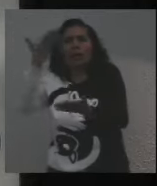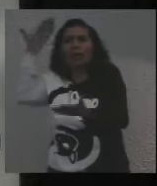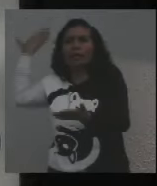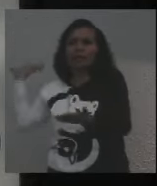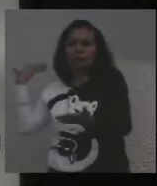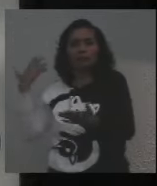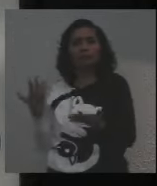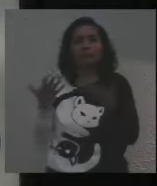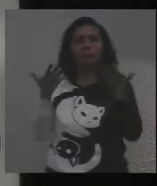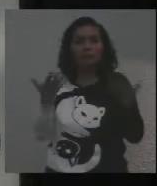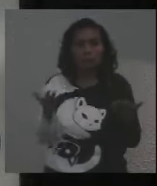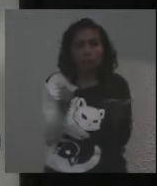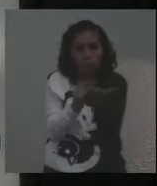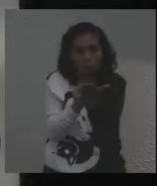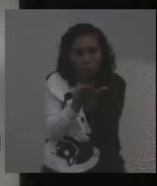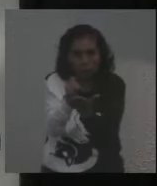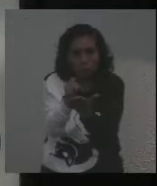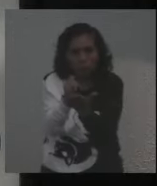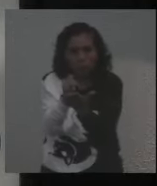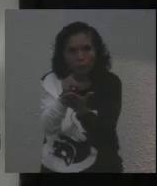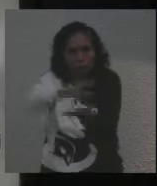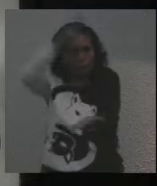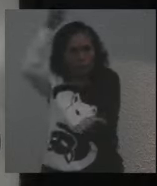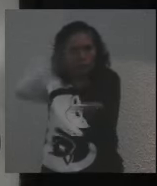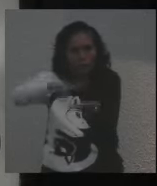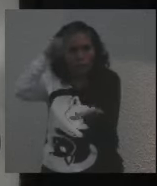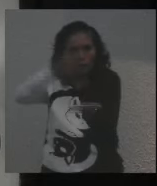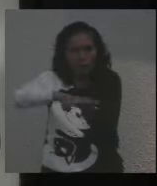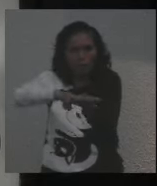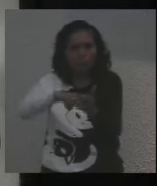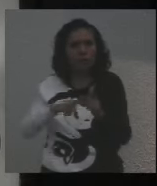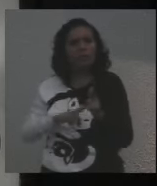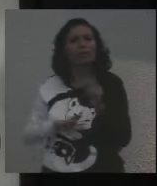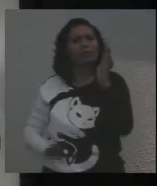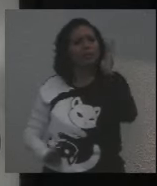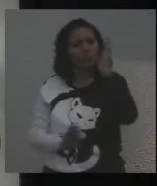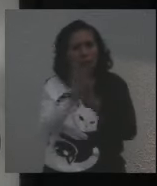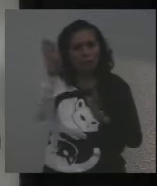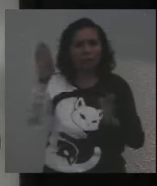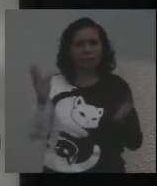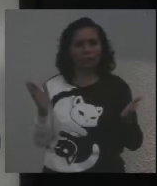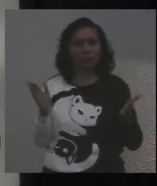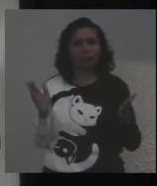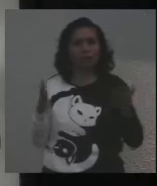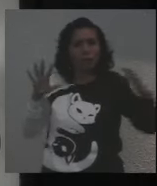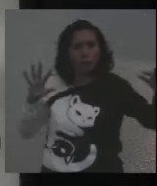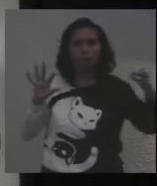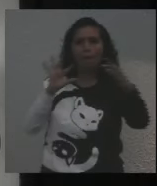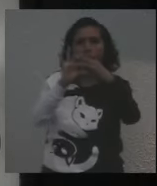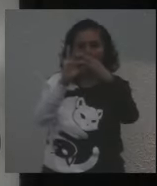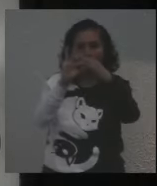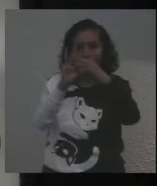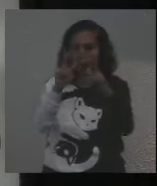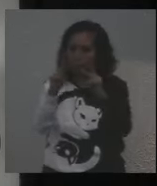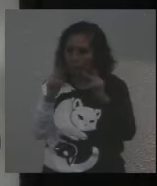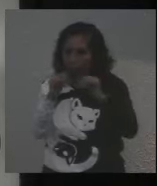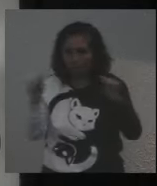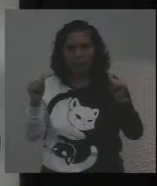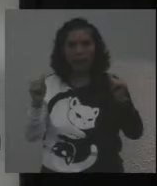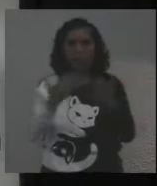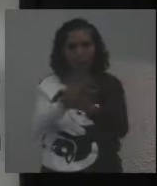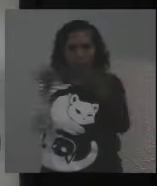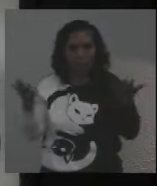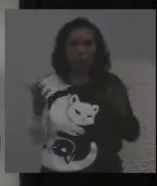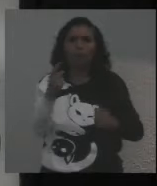y tomemos decisiones valerosas para seguir a adelante renovemos el pacto de Concordia que nos identifica